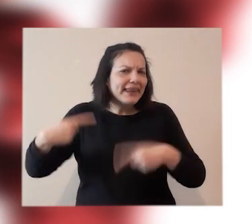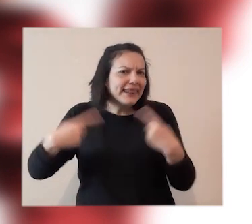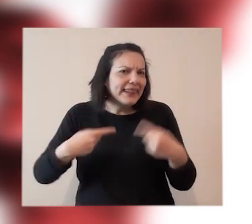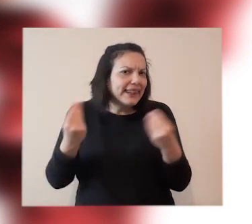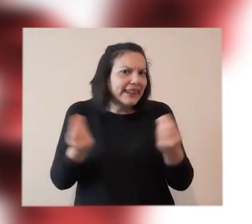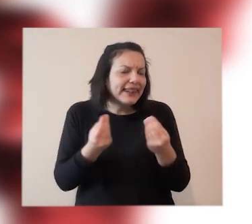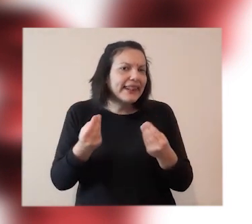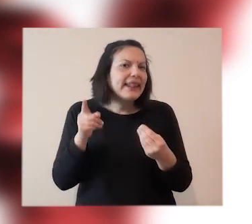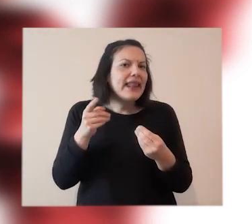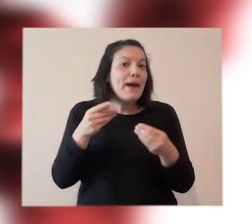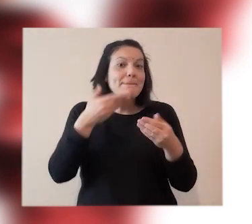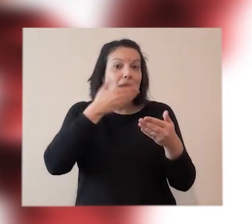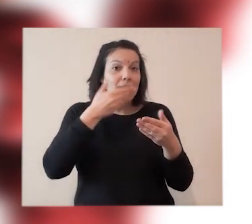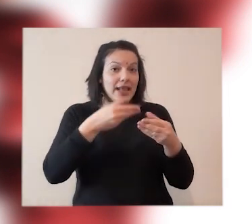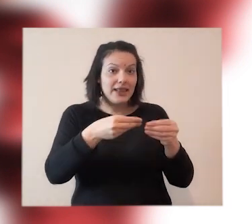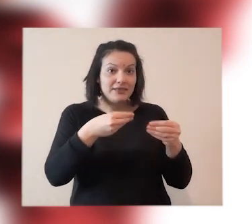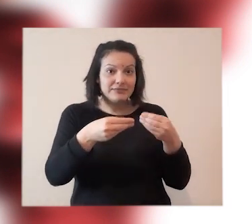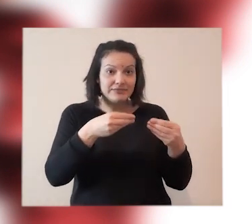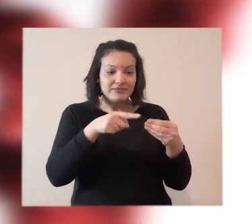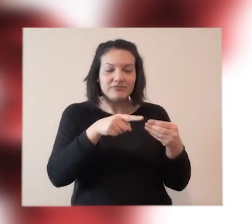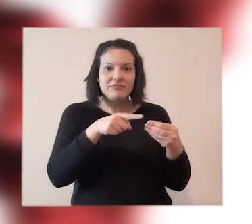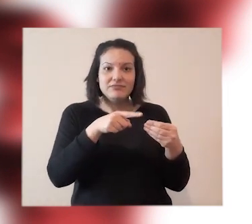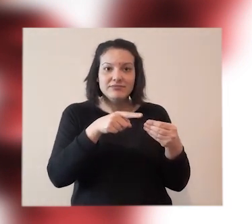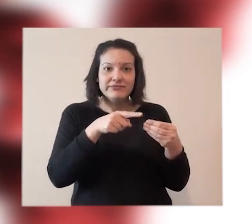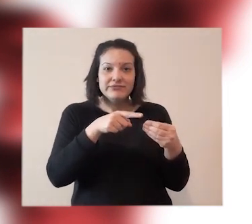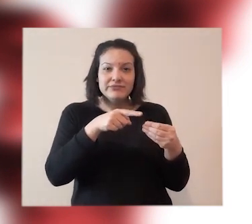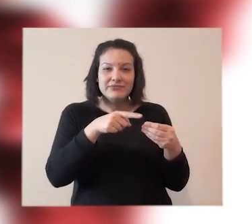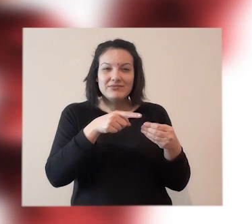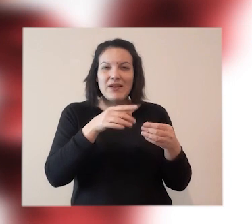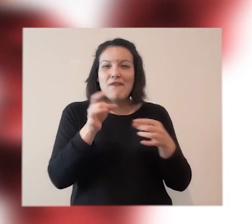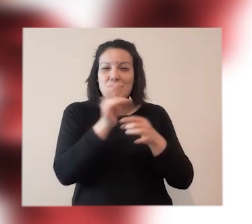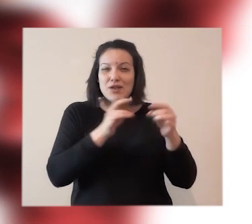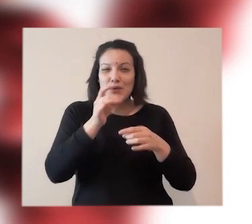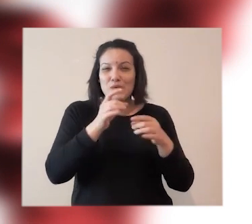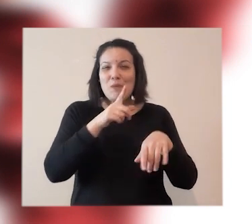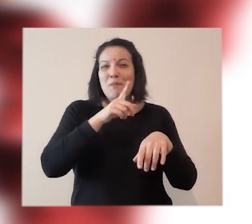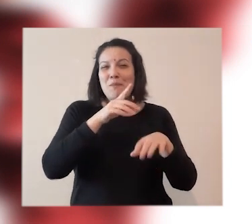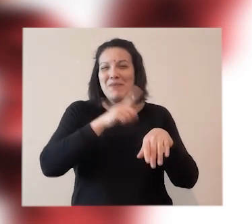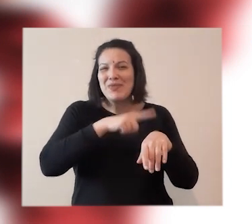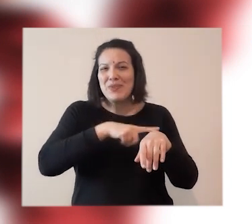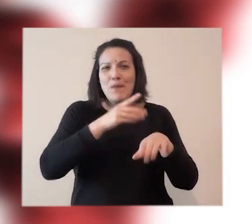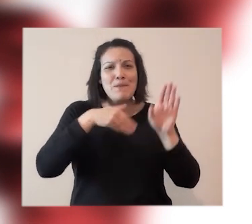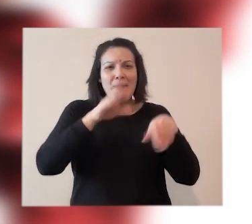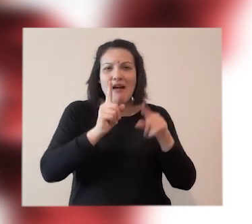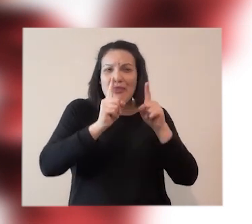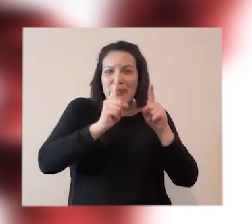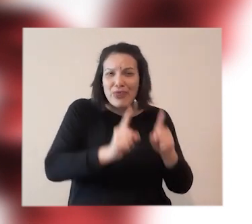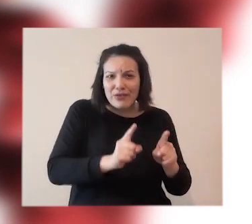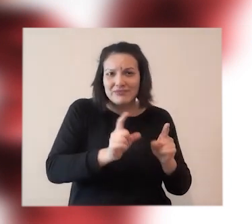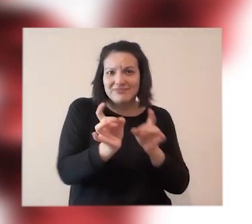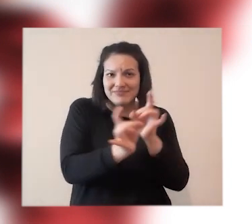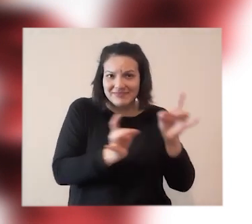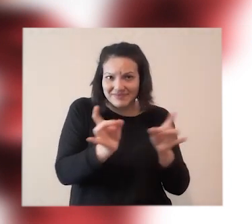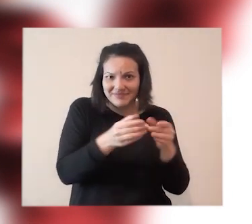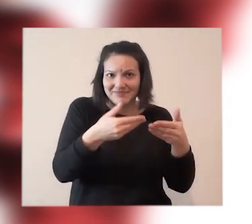materiales, el papel es uno de los materiales en donde el virus tiene mayor persistencia, ¿sí? Por eso también